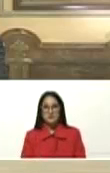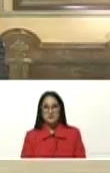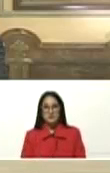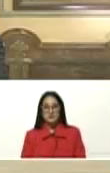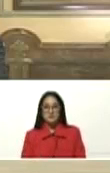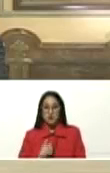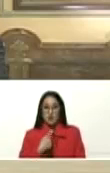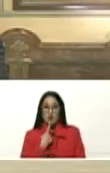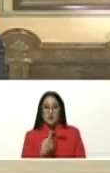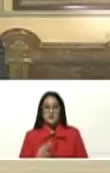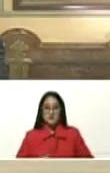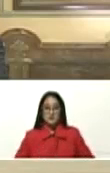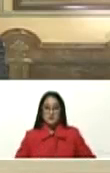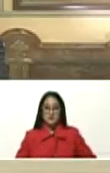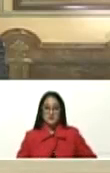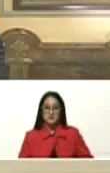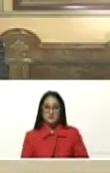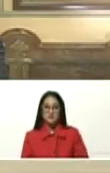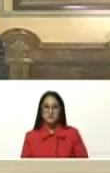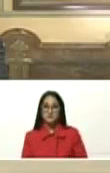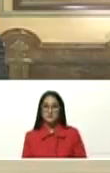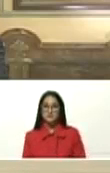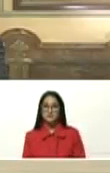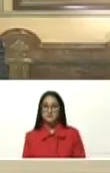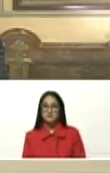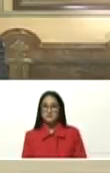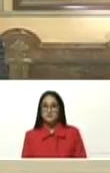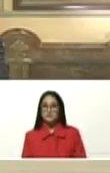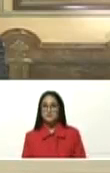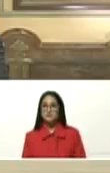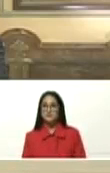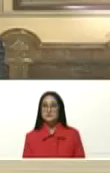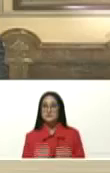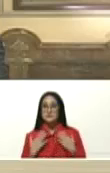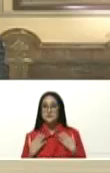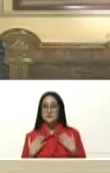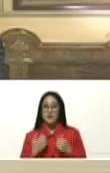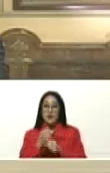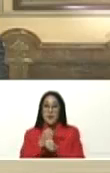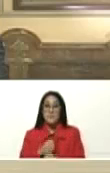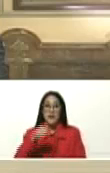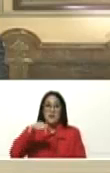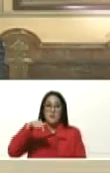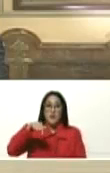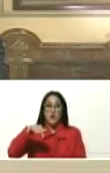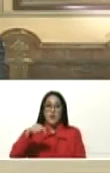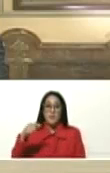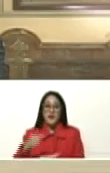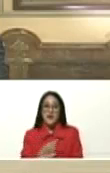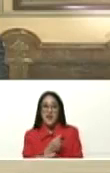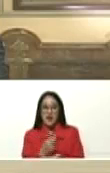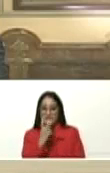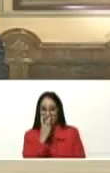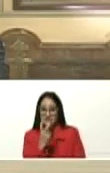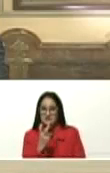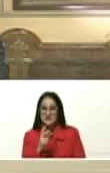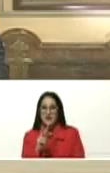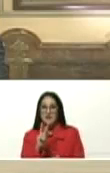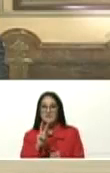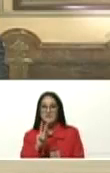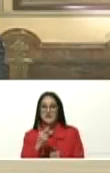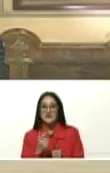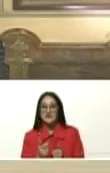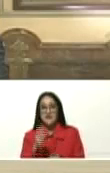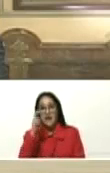señor presidente, caro hermano, que tan pronto posible te esperamos en Guinea-Bissau, la vice, canciller,